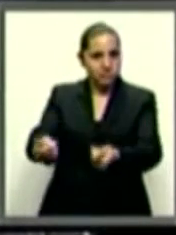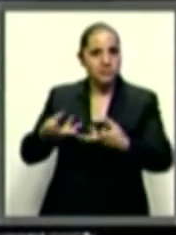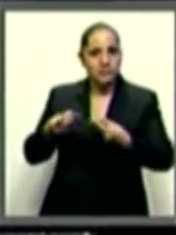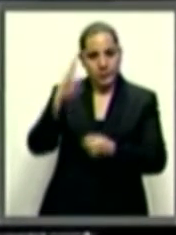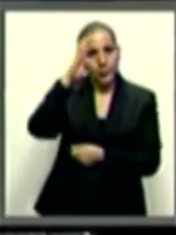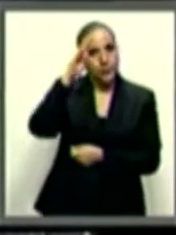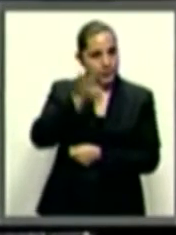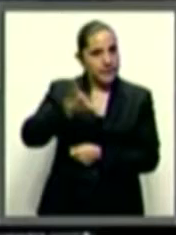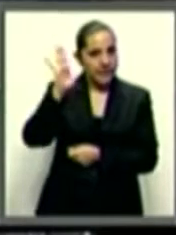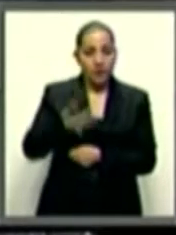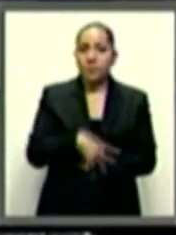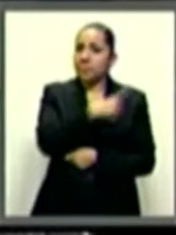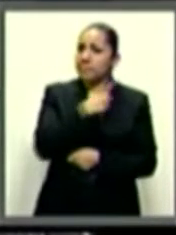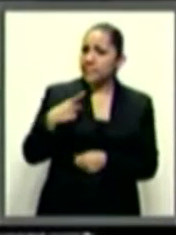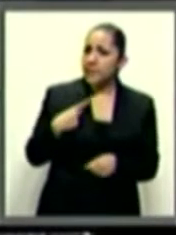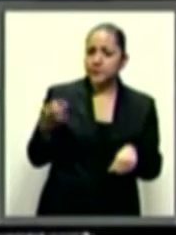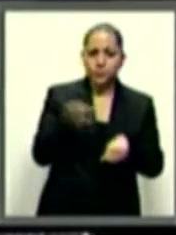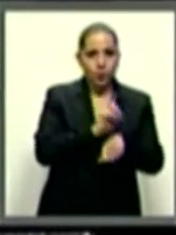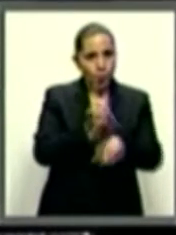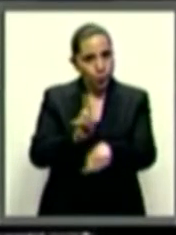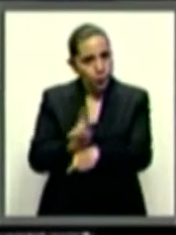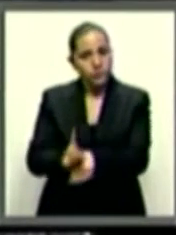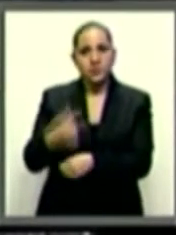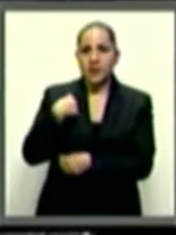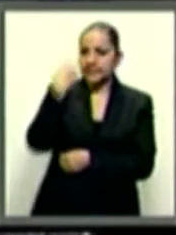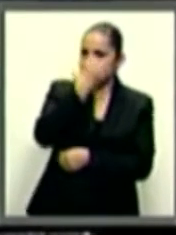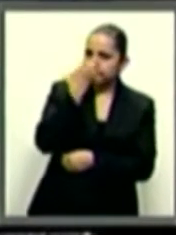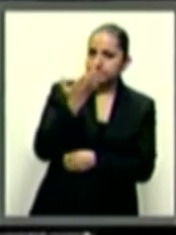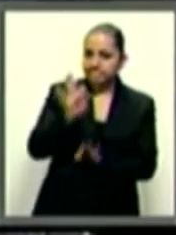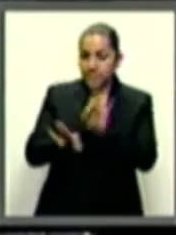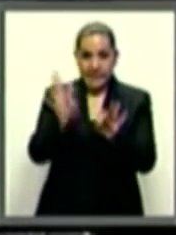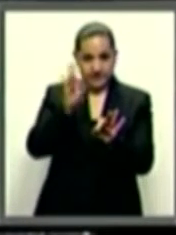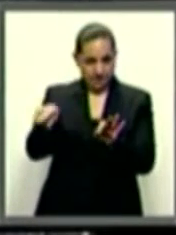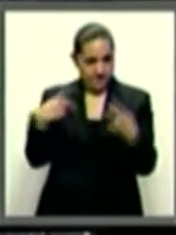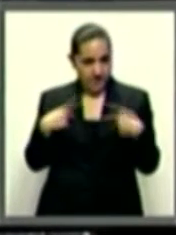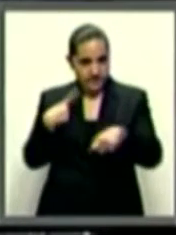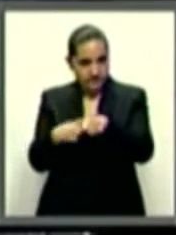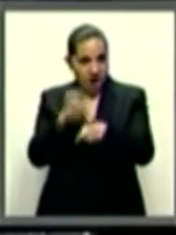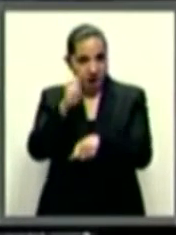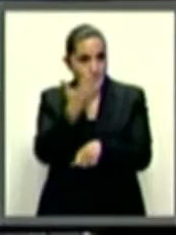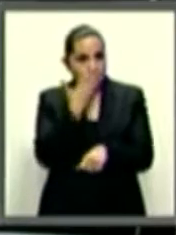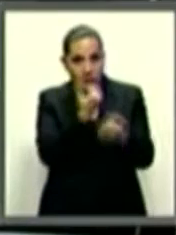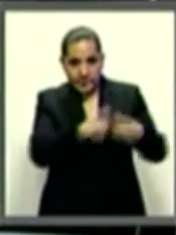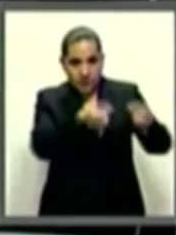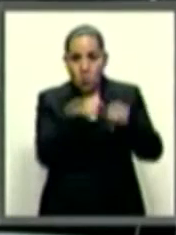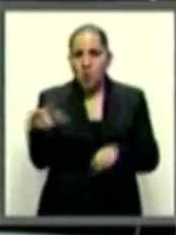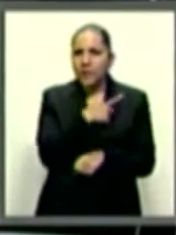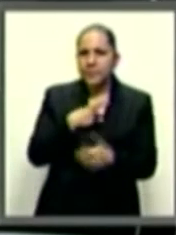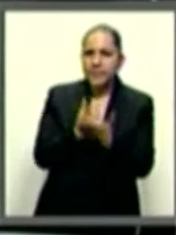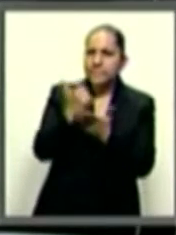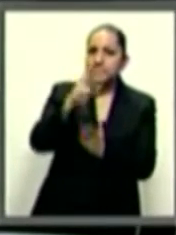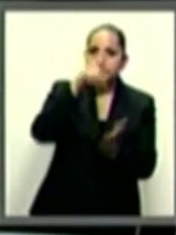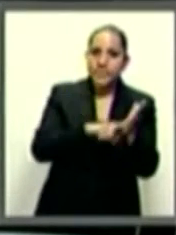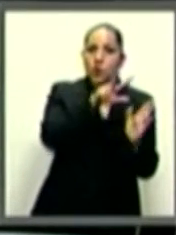en tratamientos, todos los días. Un enfermo renal crónico sin cobertura médica debe de pagar en promedio 1,800 pesos